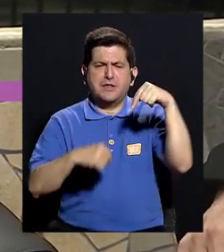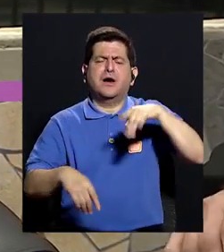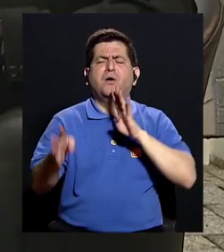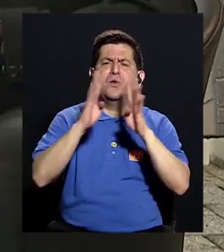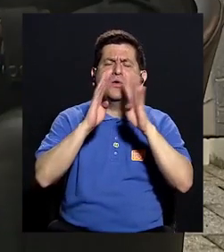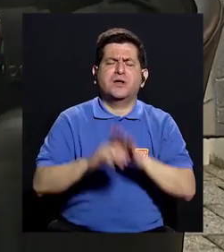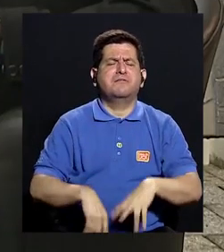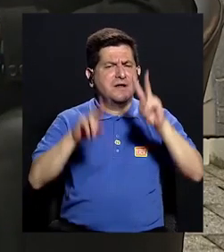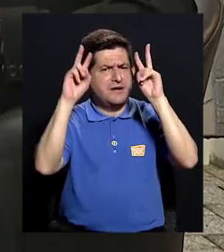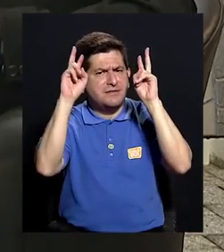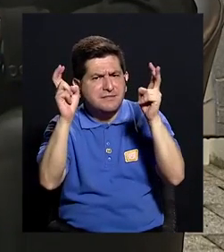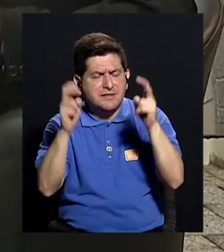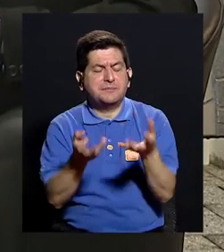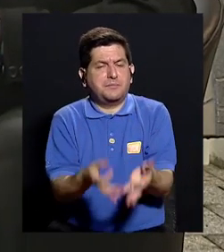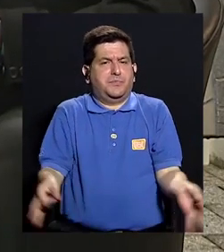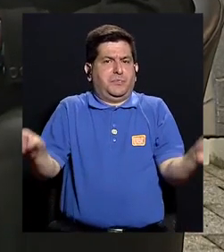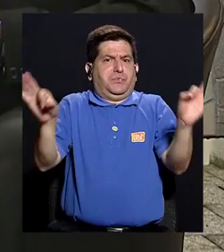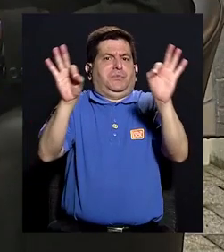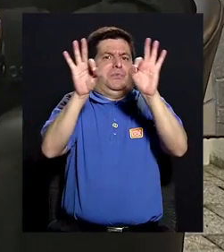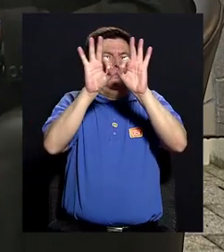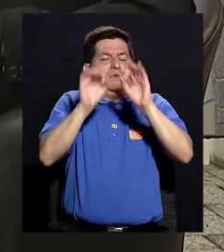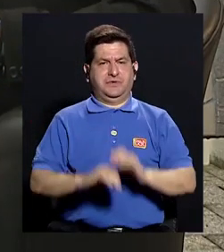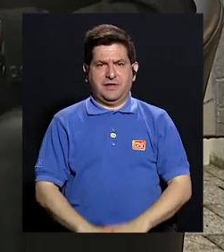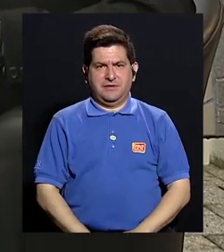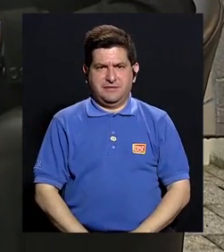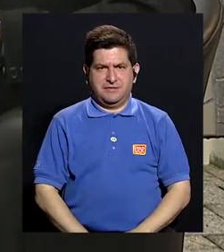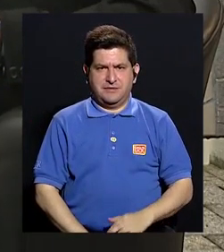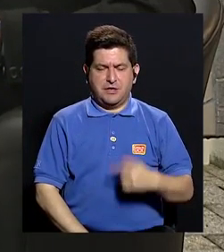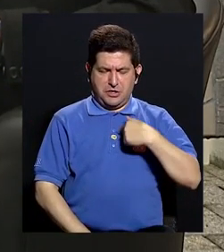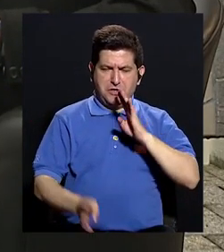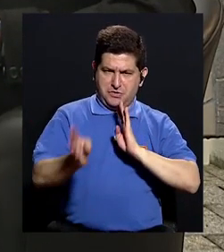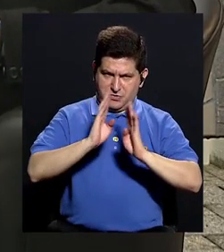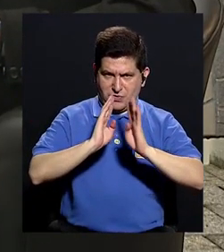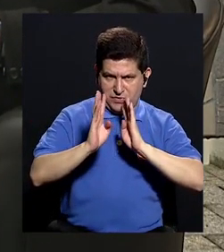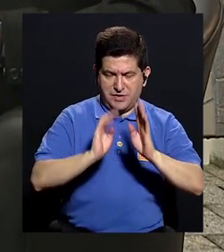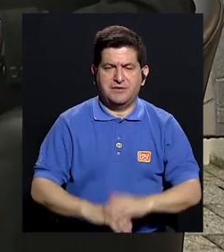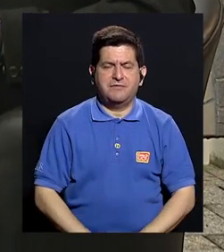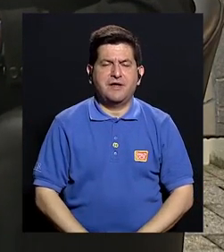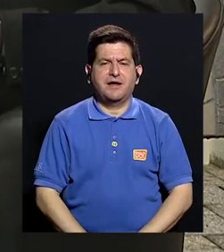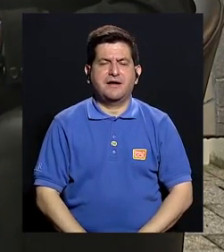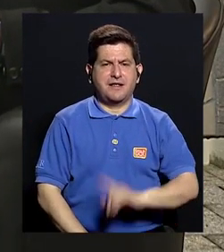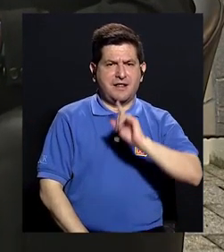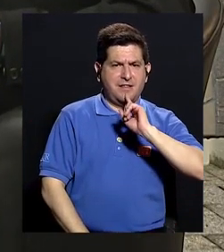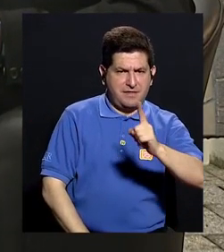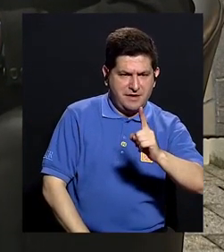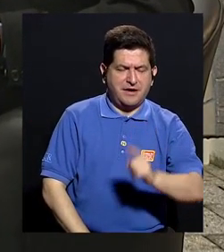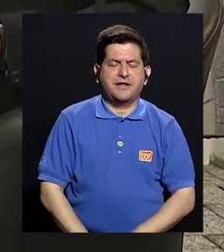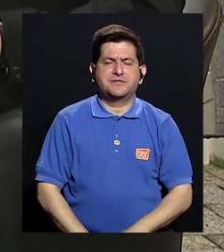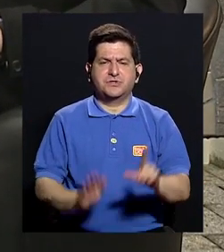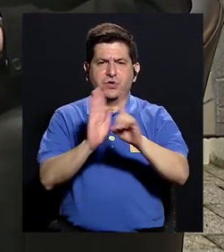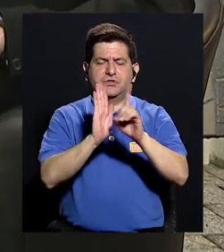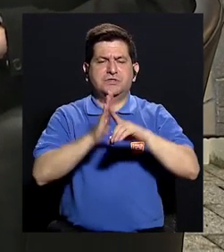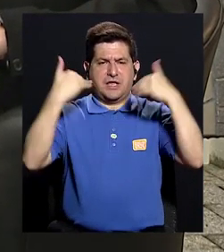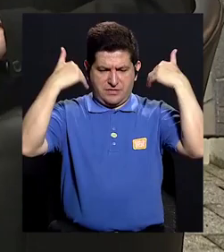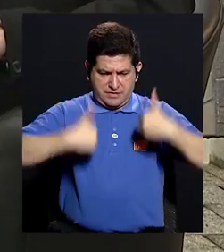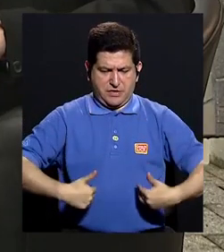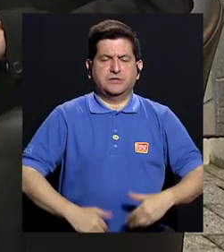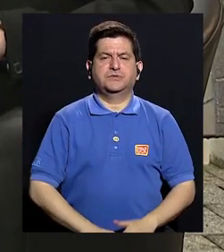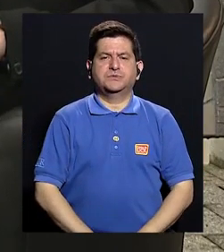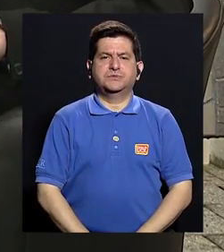Fabiola, hoy vamos a conversar de un tema que es importante, que es fundamental y para eso voy a hacer referencia a la Declaración de los Derechos